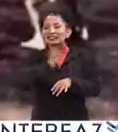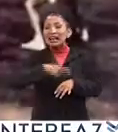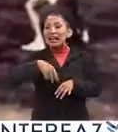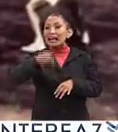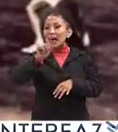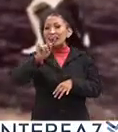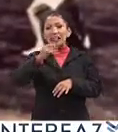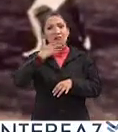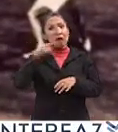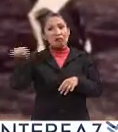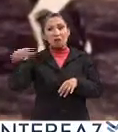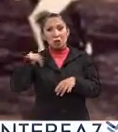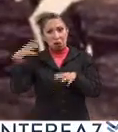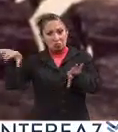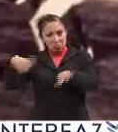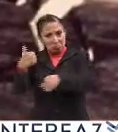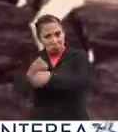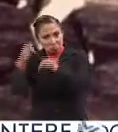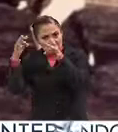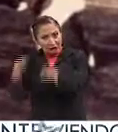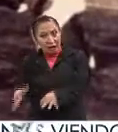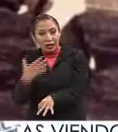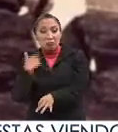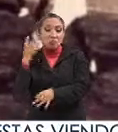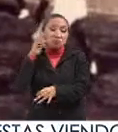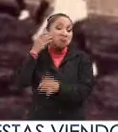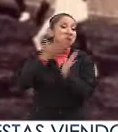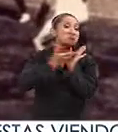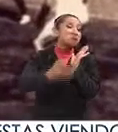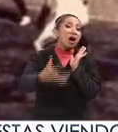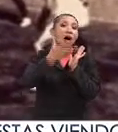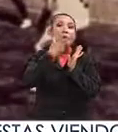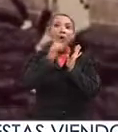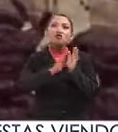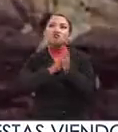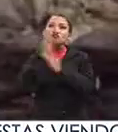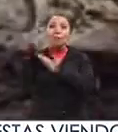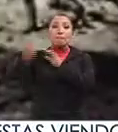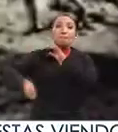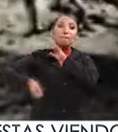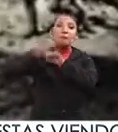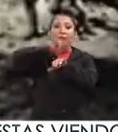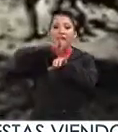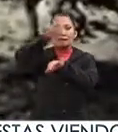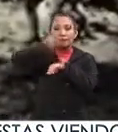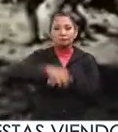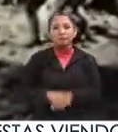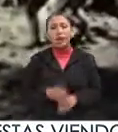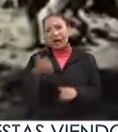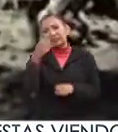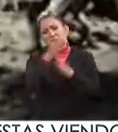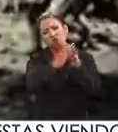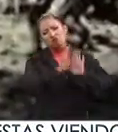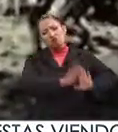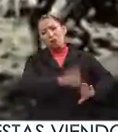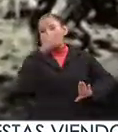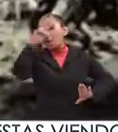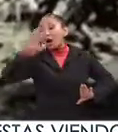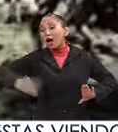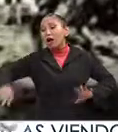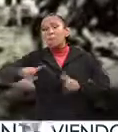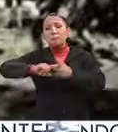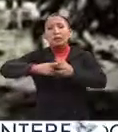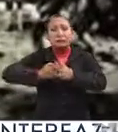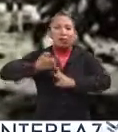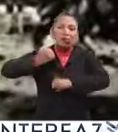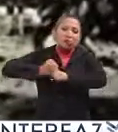no estaban políticamente conformados y no hacía demasiado tiempo que el hombre había volado por primera vez. Así era el mundo mientras México se